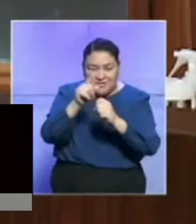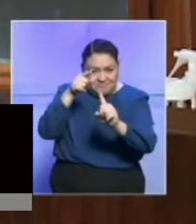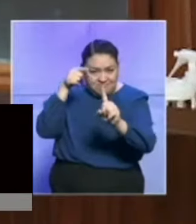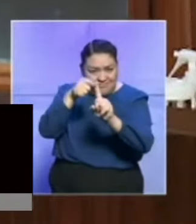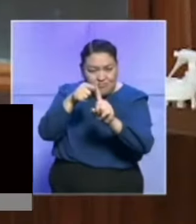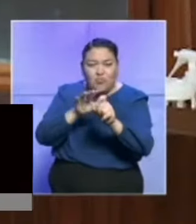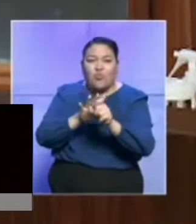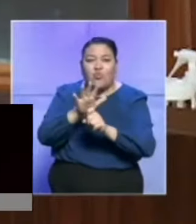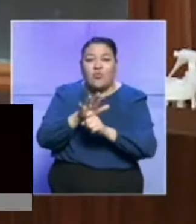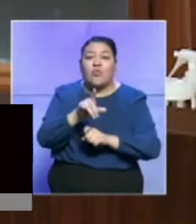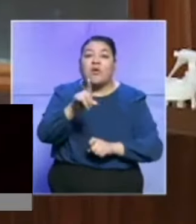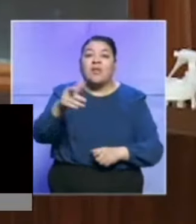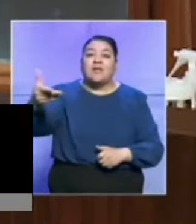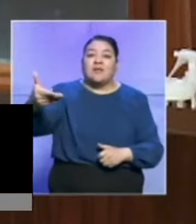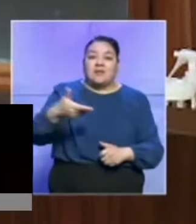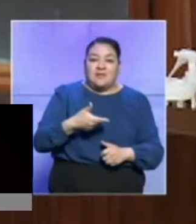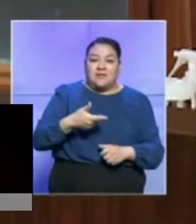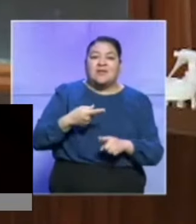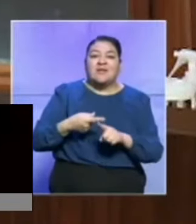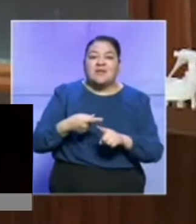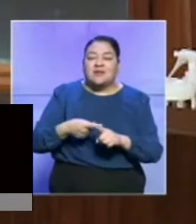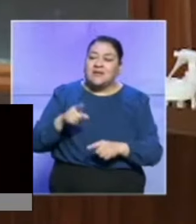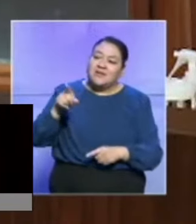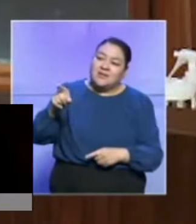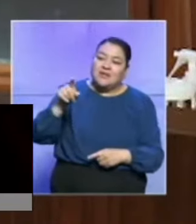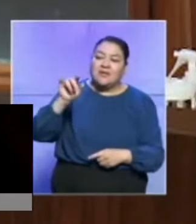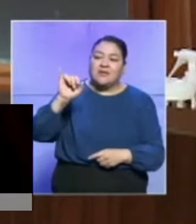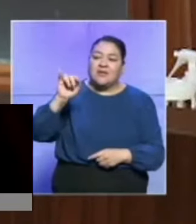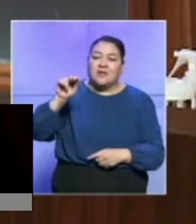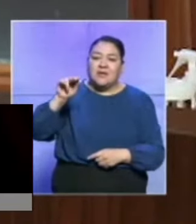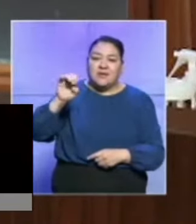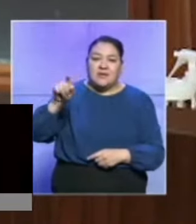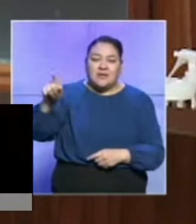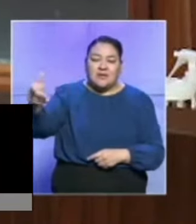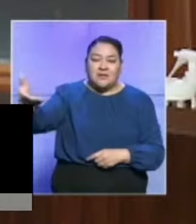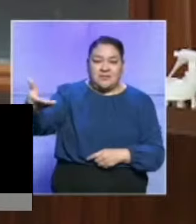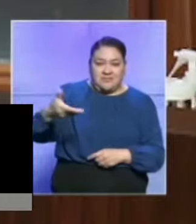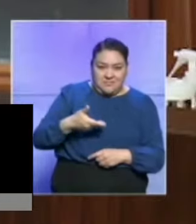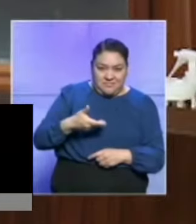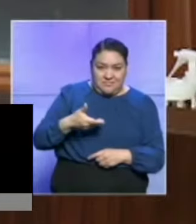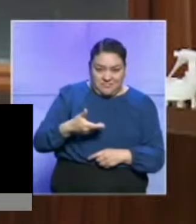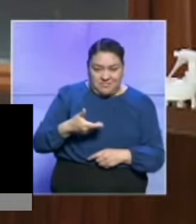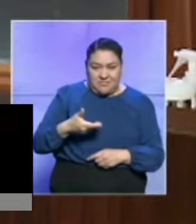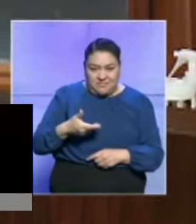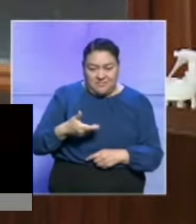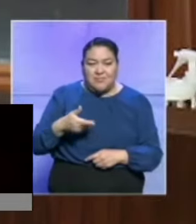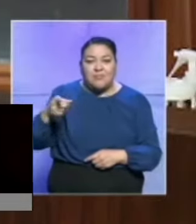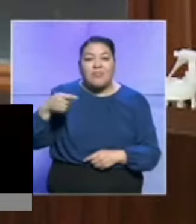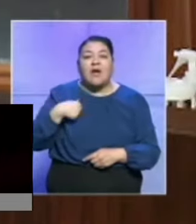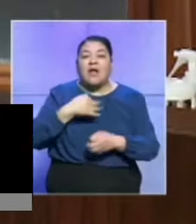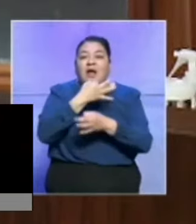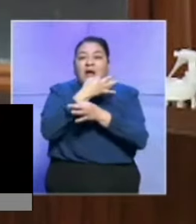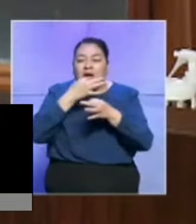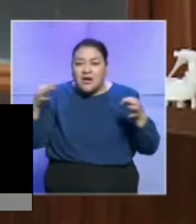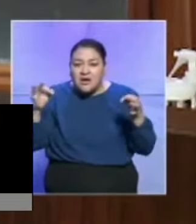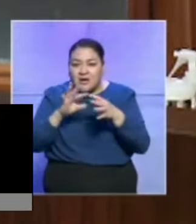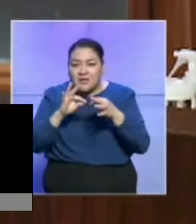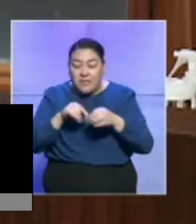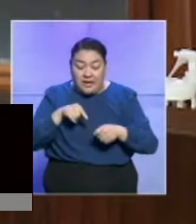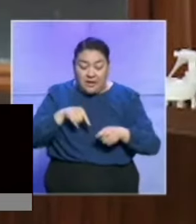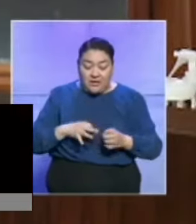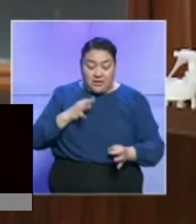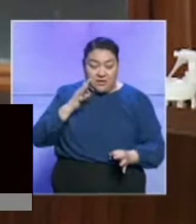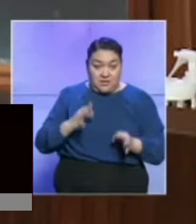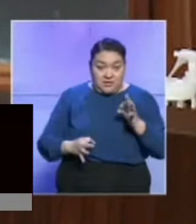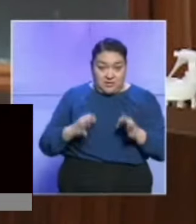nosotros resolvimos. ¿Qué dijimos? Primero, le dijimos pues al INE que es procedente la acción